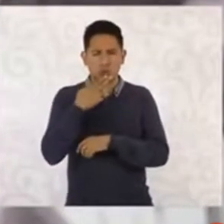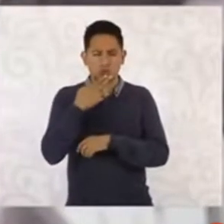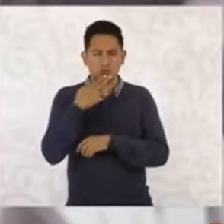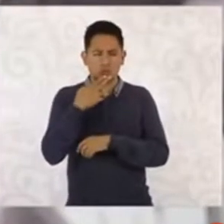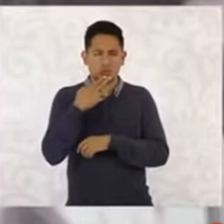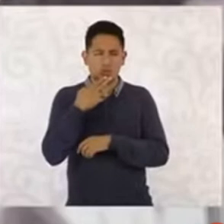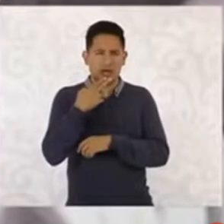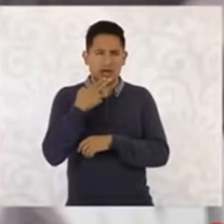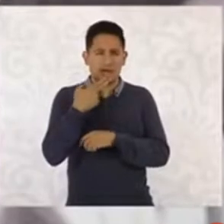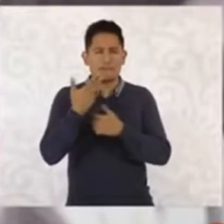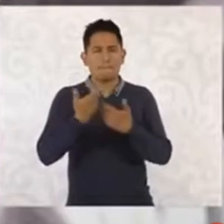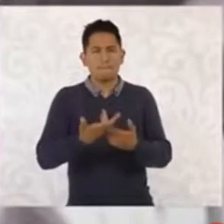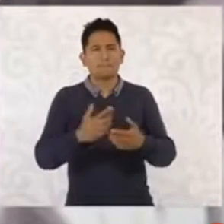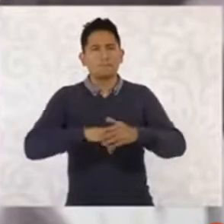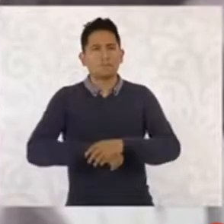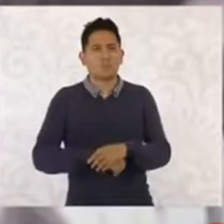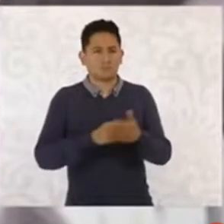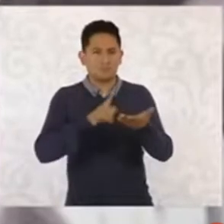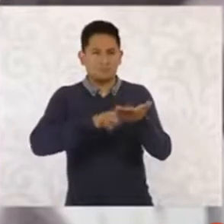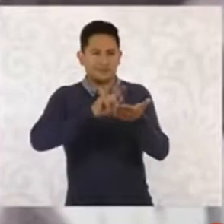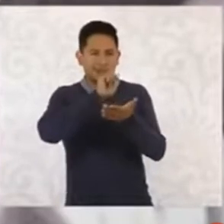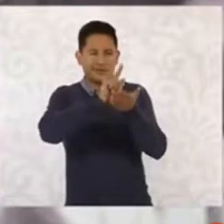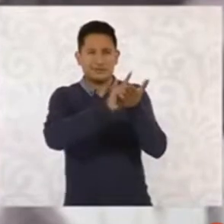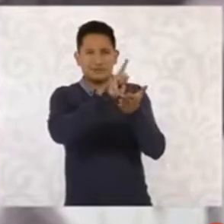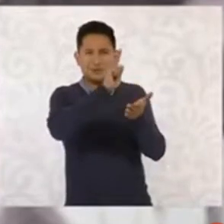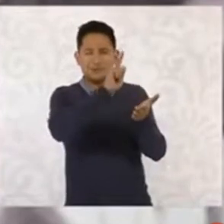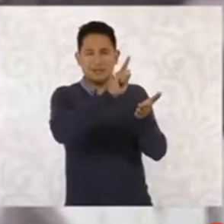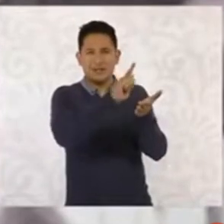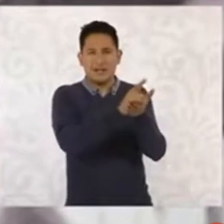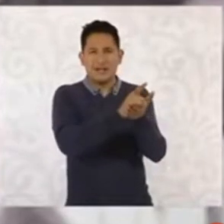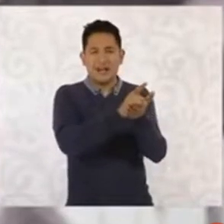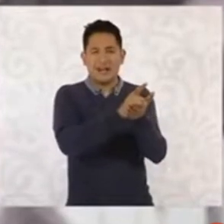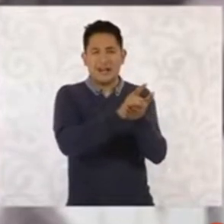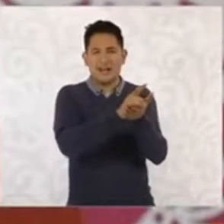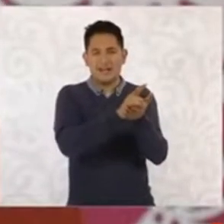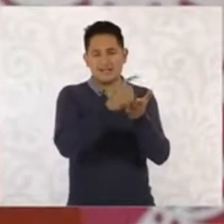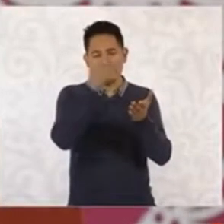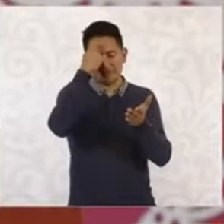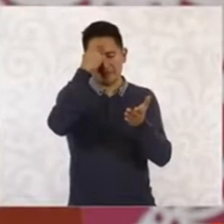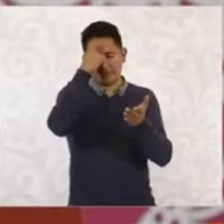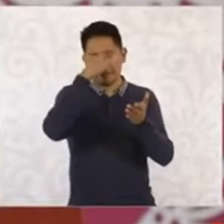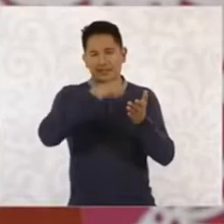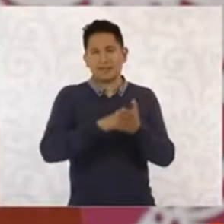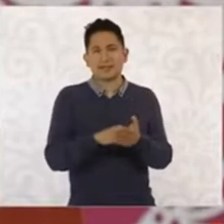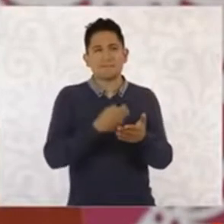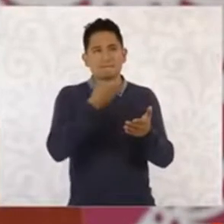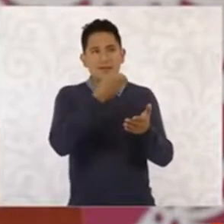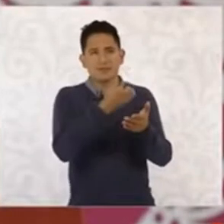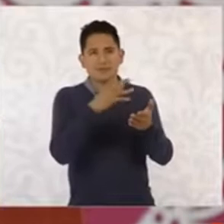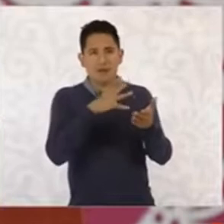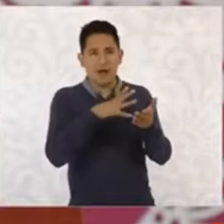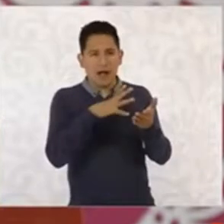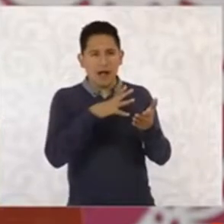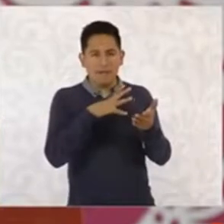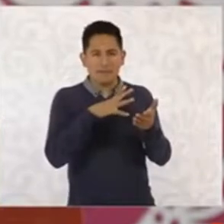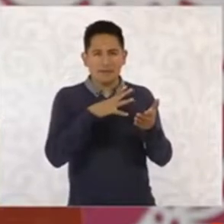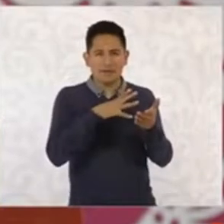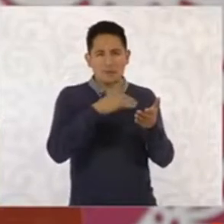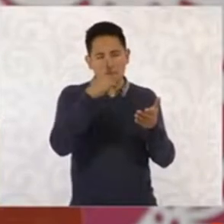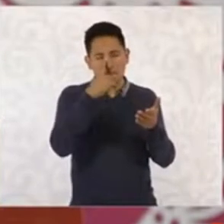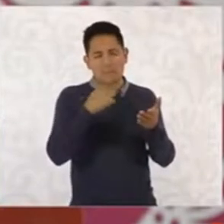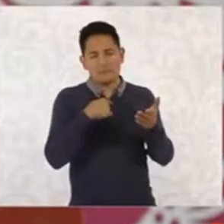aceptada que en nuestro país se generó para favorecer un